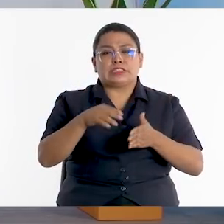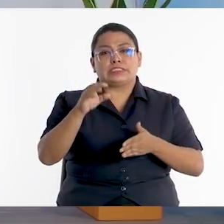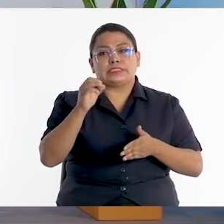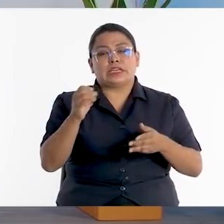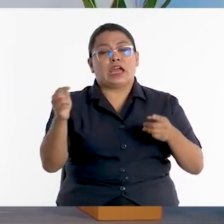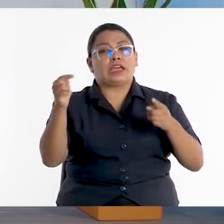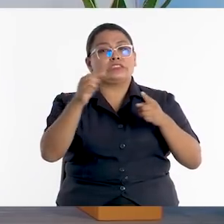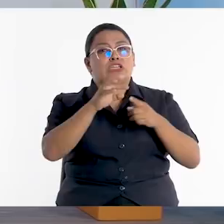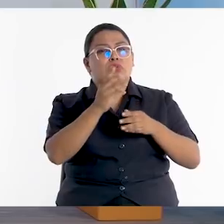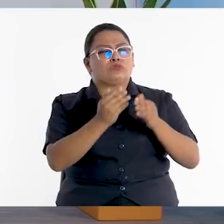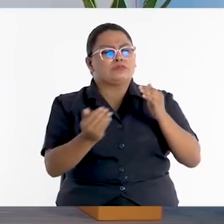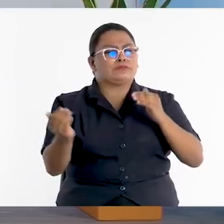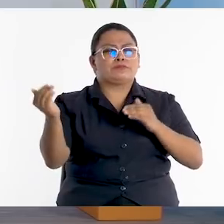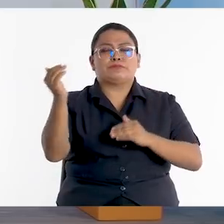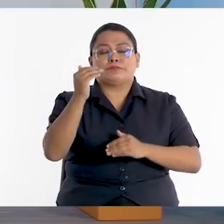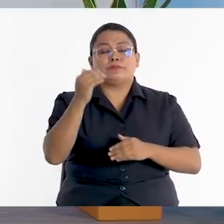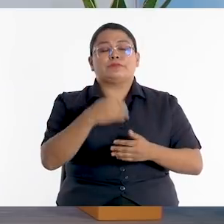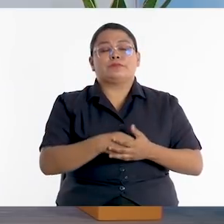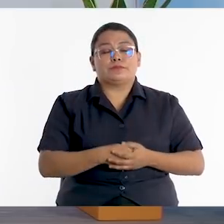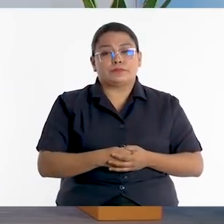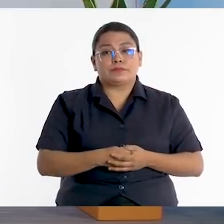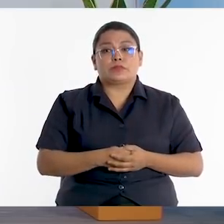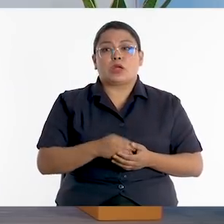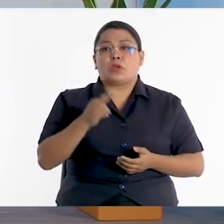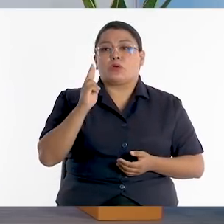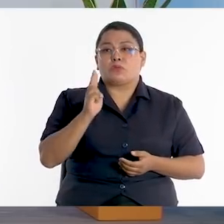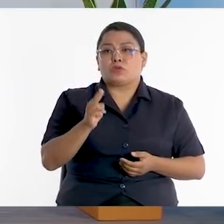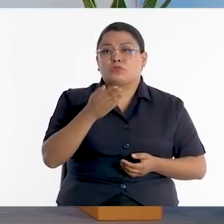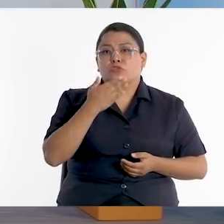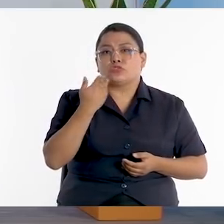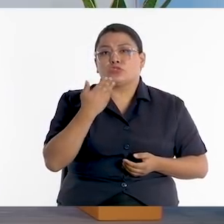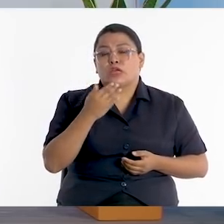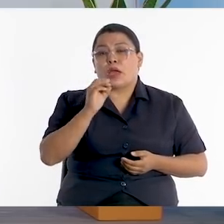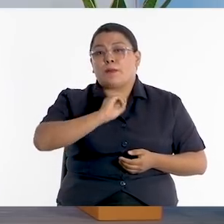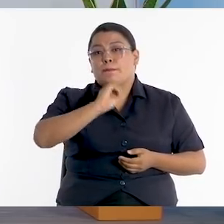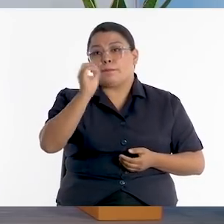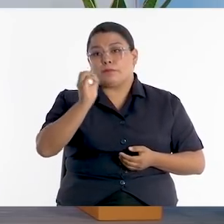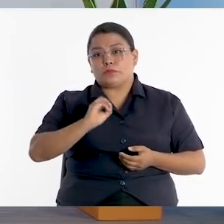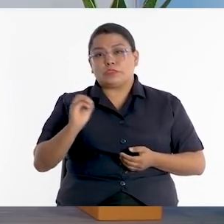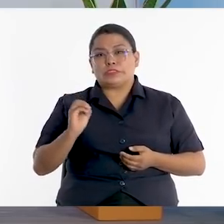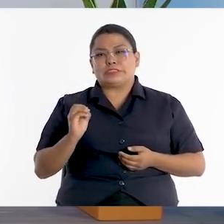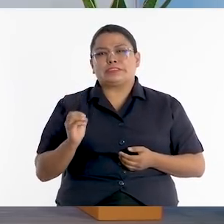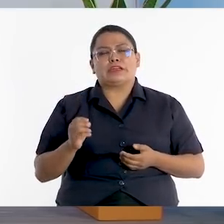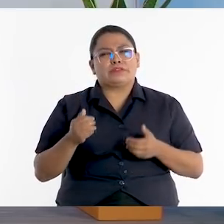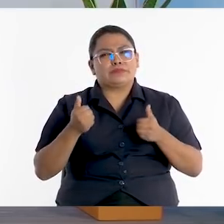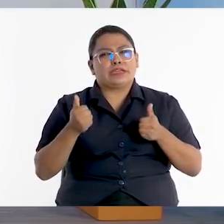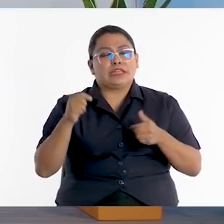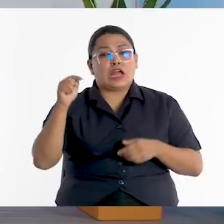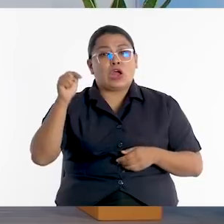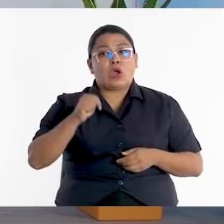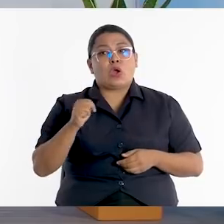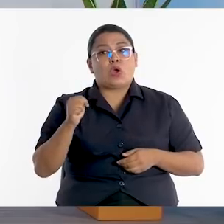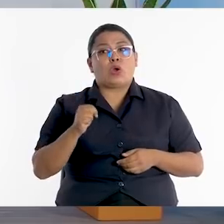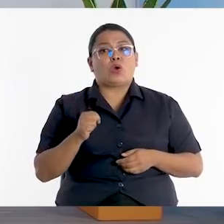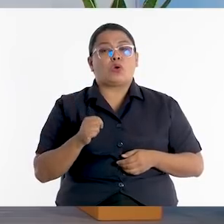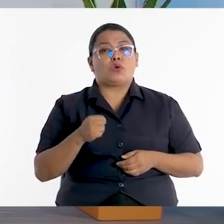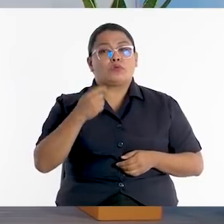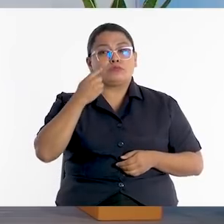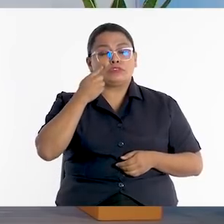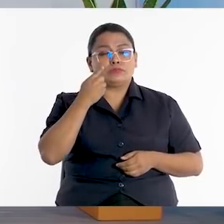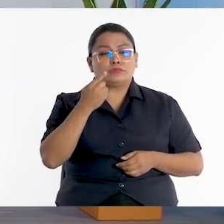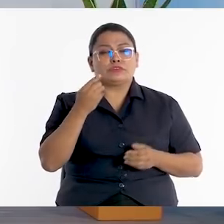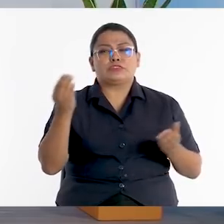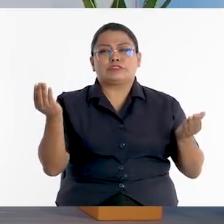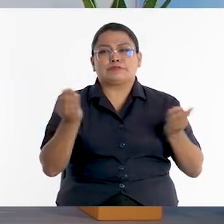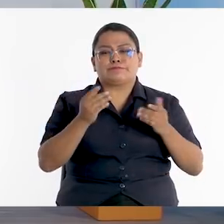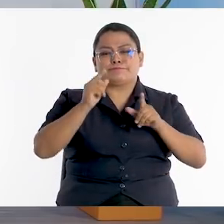hasta un número muchísimo más grande. Lo mismo sucede con los porcentajes. ¿Qué les parece entonces si verificamos qué es